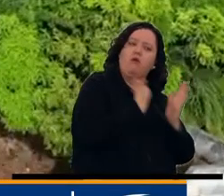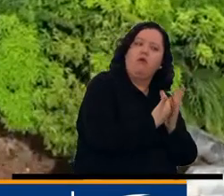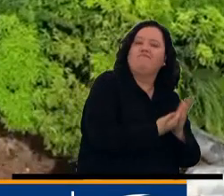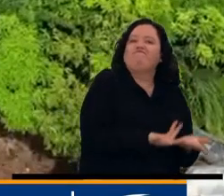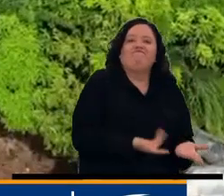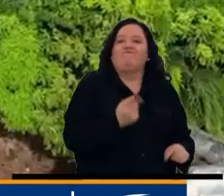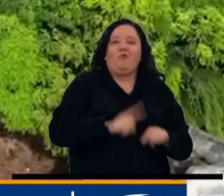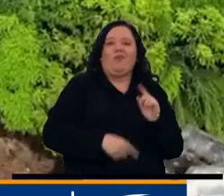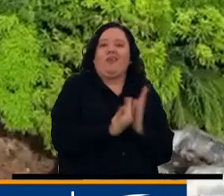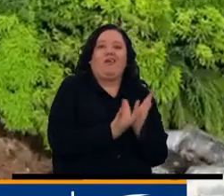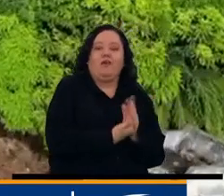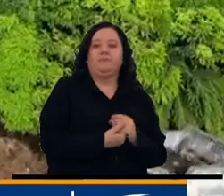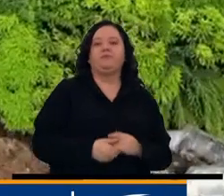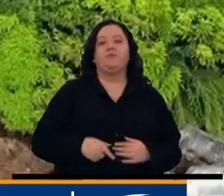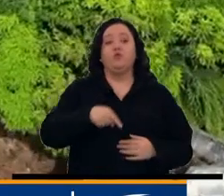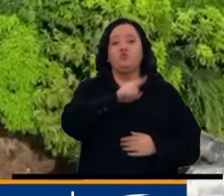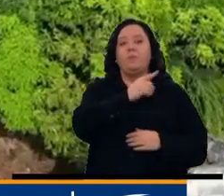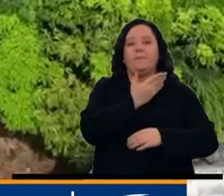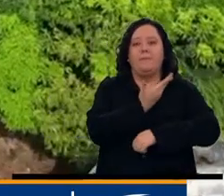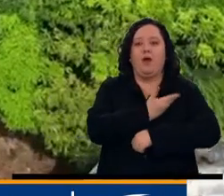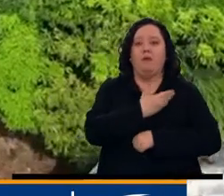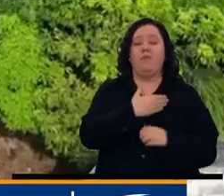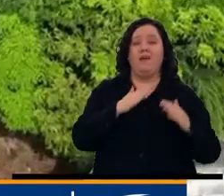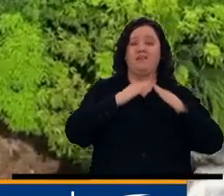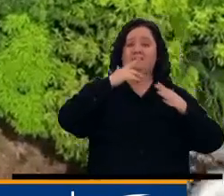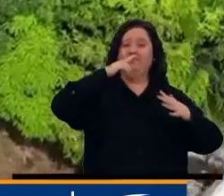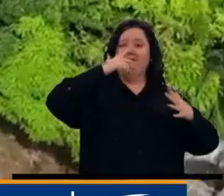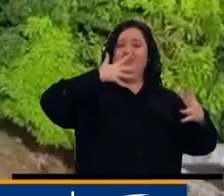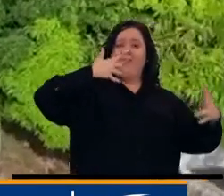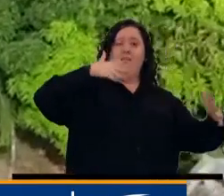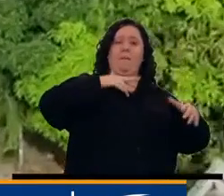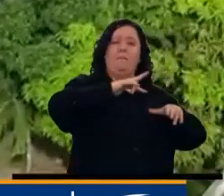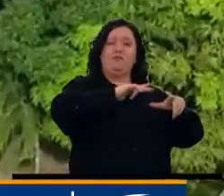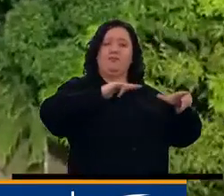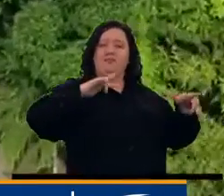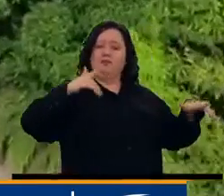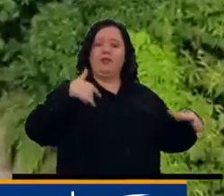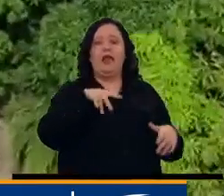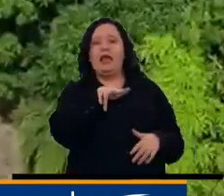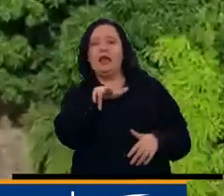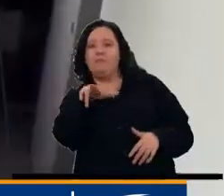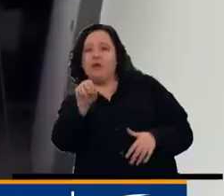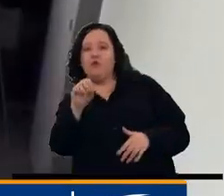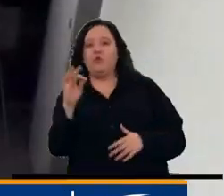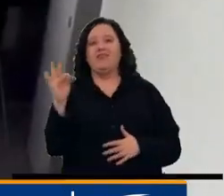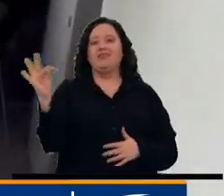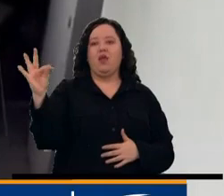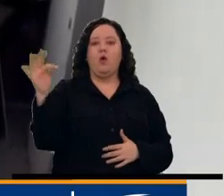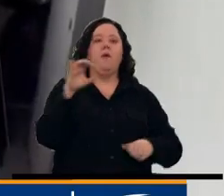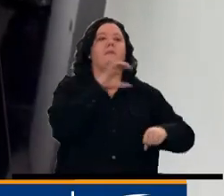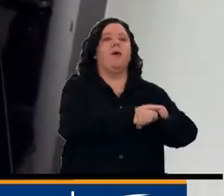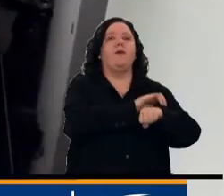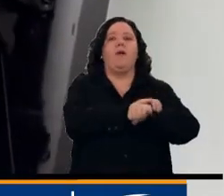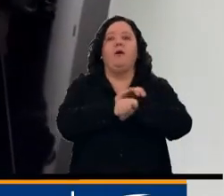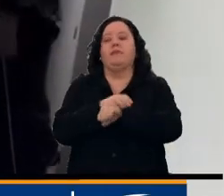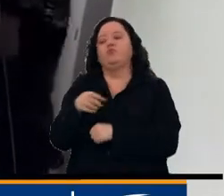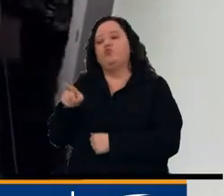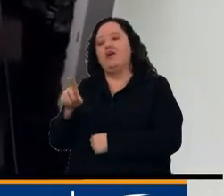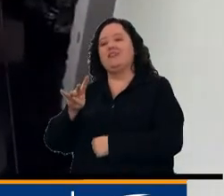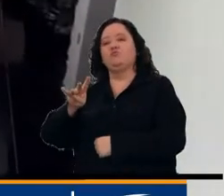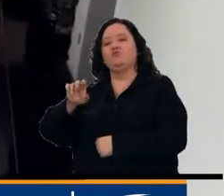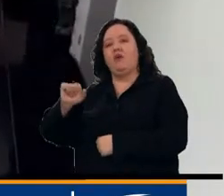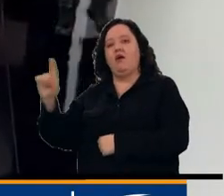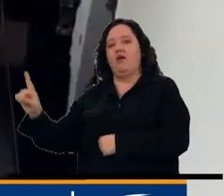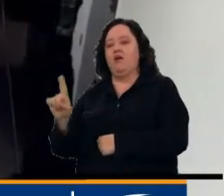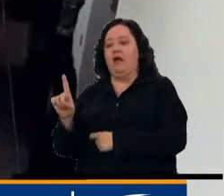Dentro de los capturados están la mamá en una lujosa mansión con piscina, un hermano y un tío. También fue capturada la esposa de